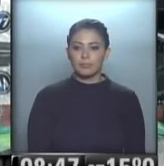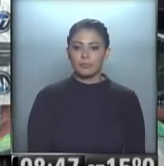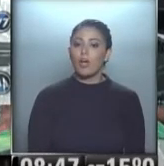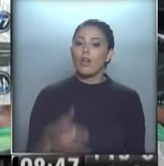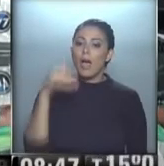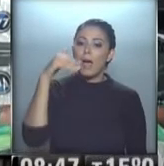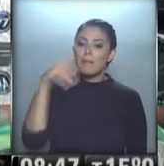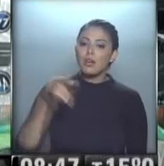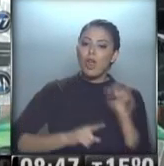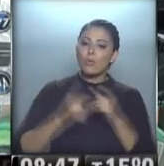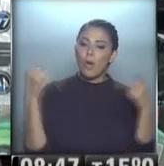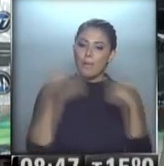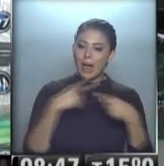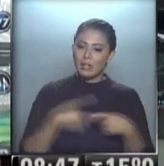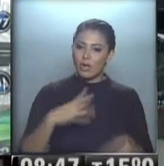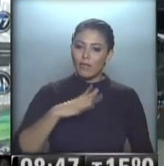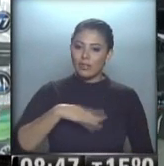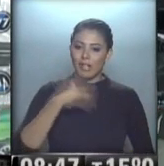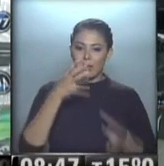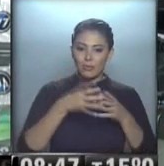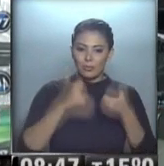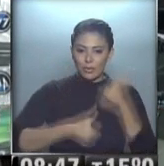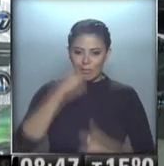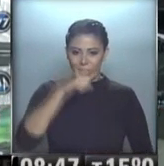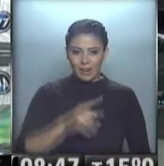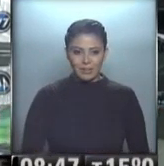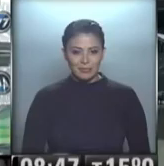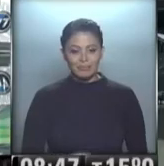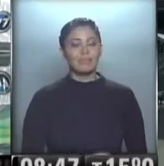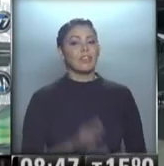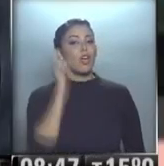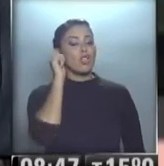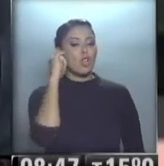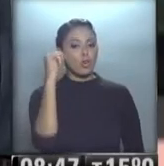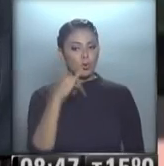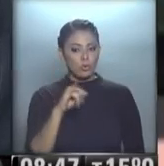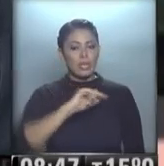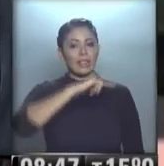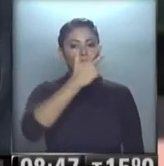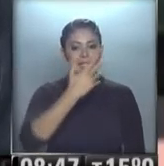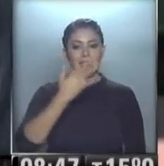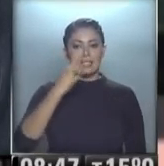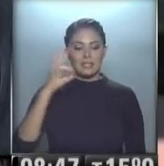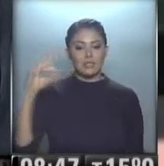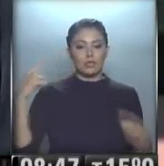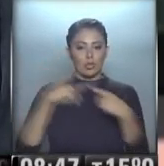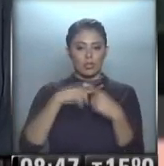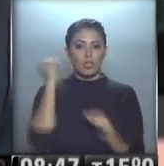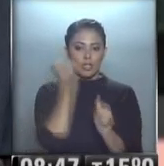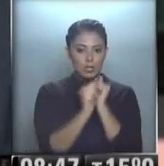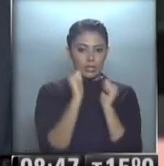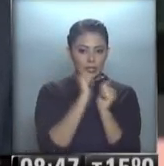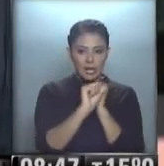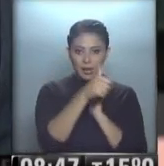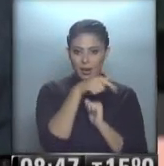Bueno, Mariano, ahora con alguno de los partidos pendientes del torneo final. Sí, Godoy Cruz le ganó 3 a0 a Rosario Central. La